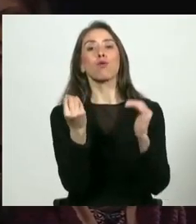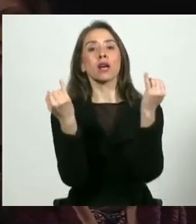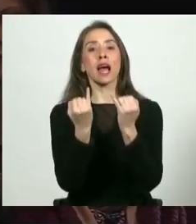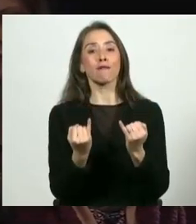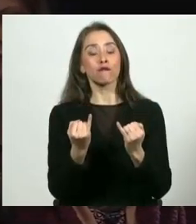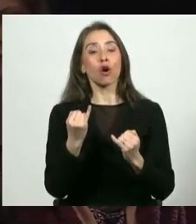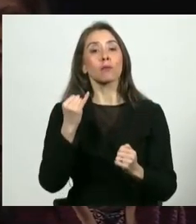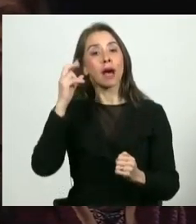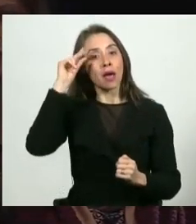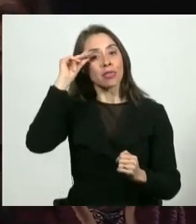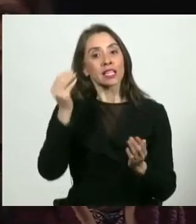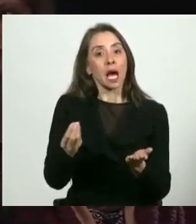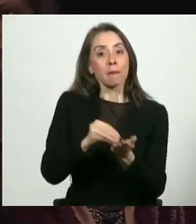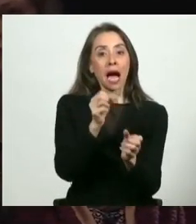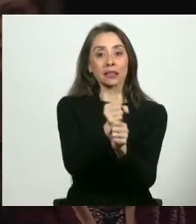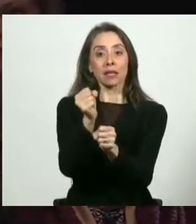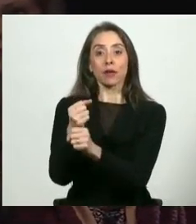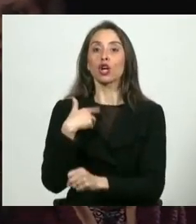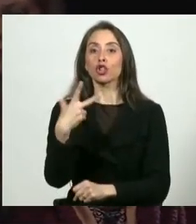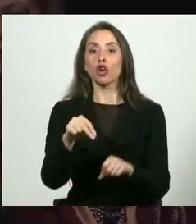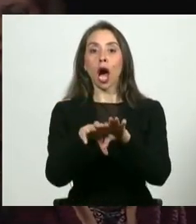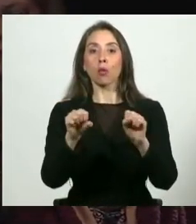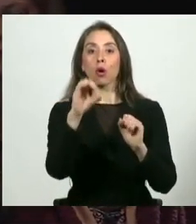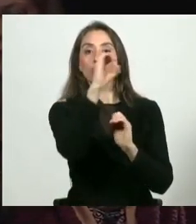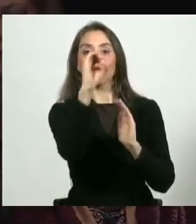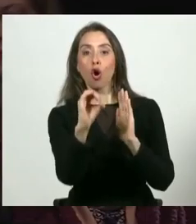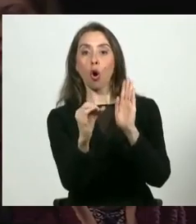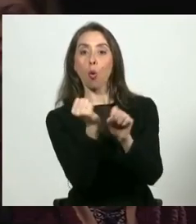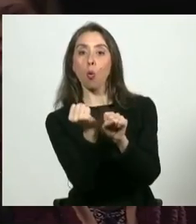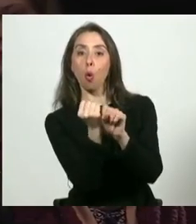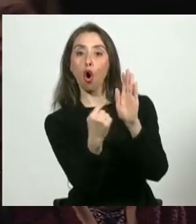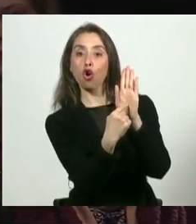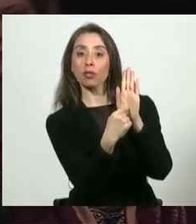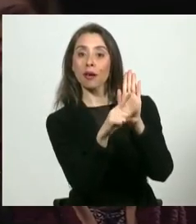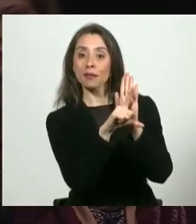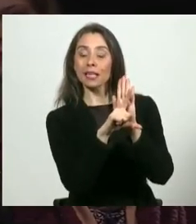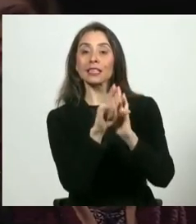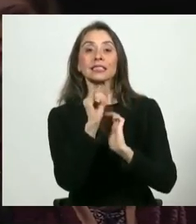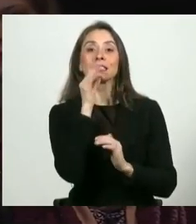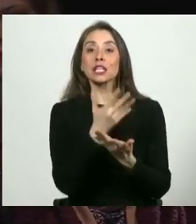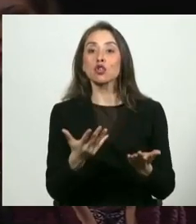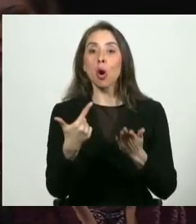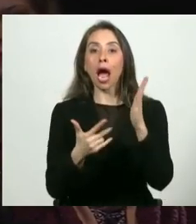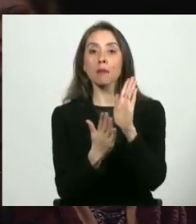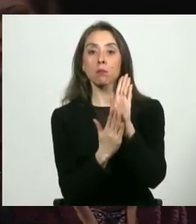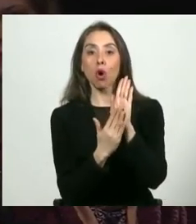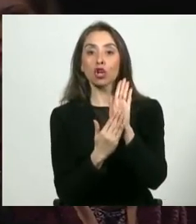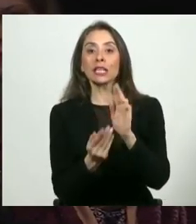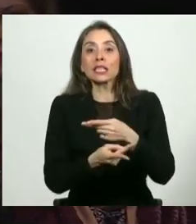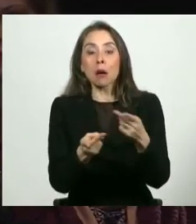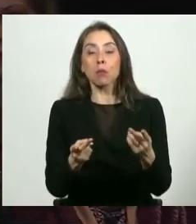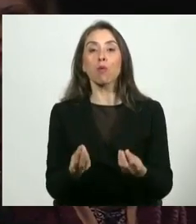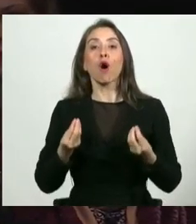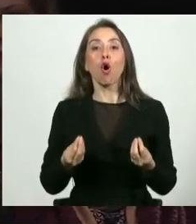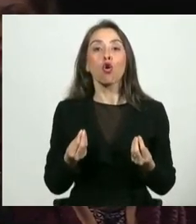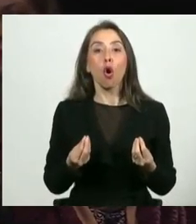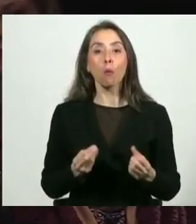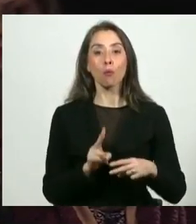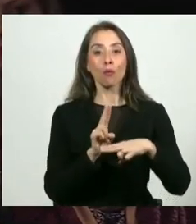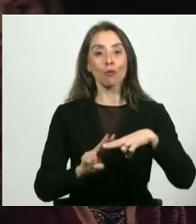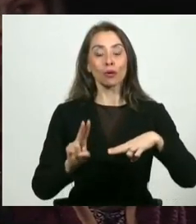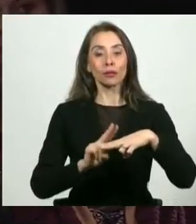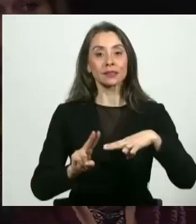de crear más empleo. No estoy de acuerdo con la cuota porque creo que si no hay una política pública de cómo